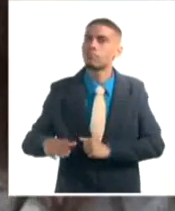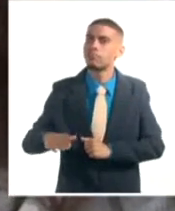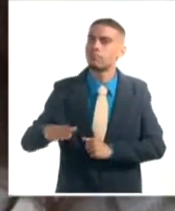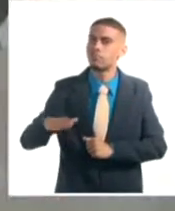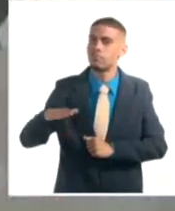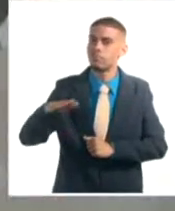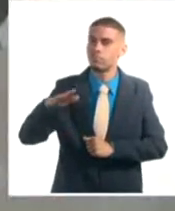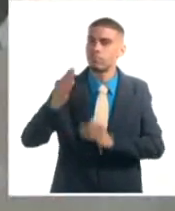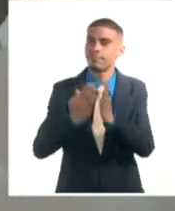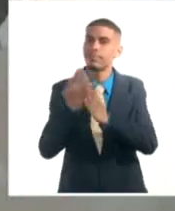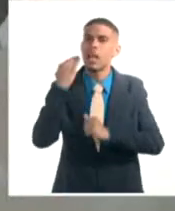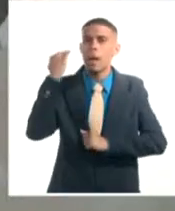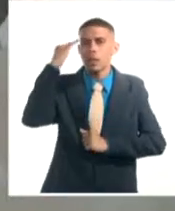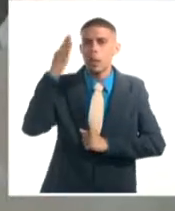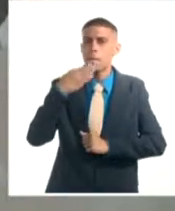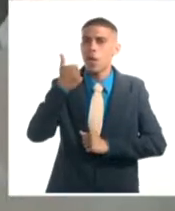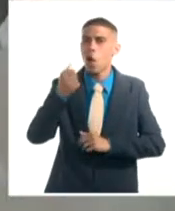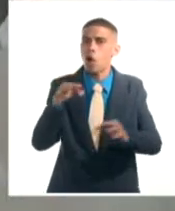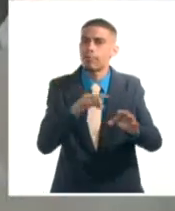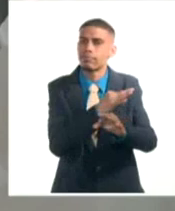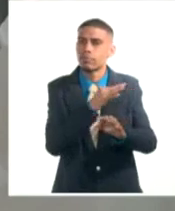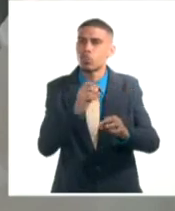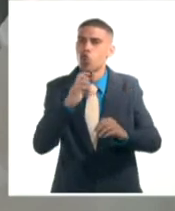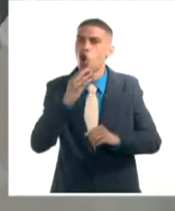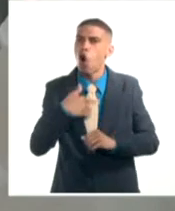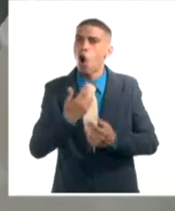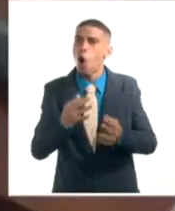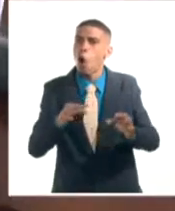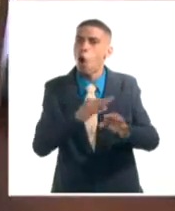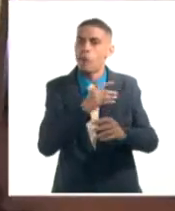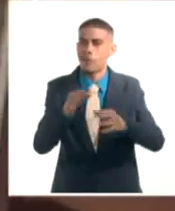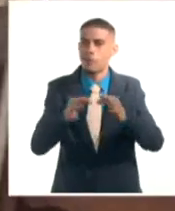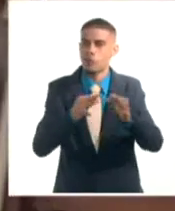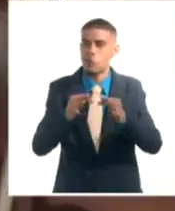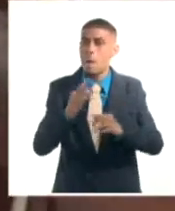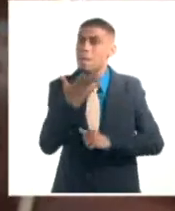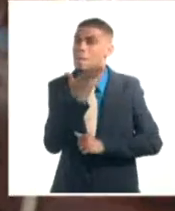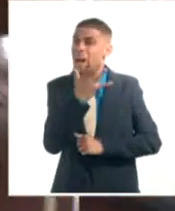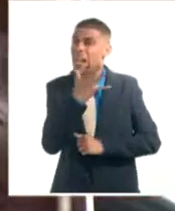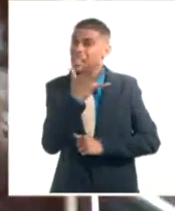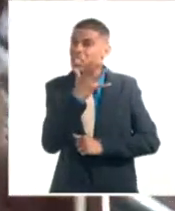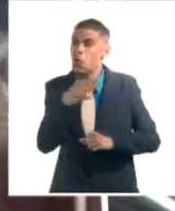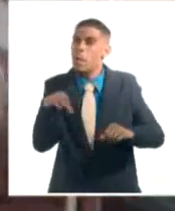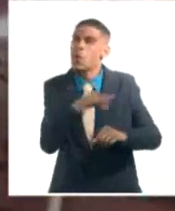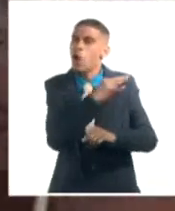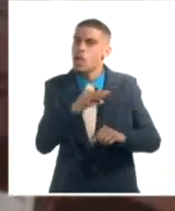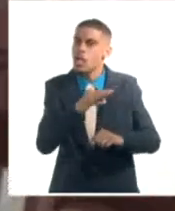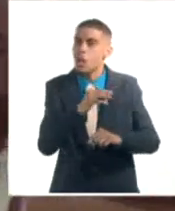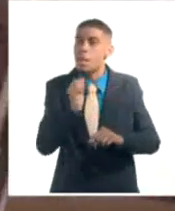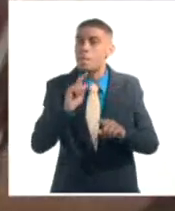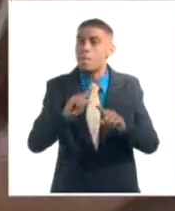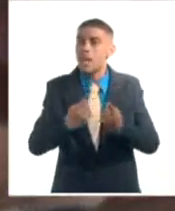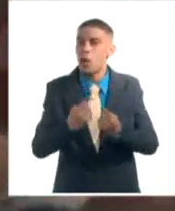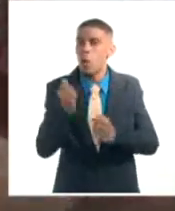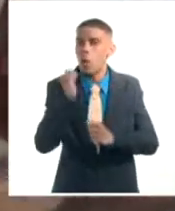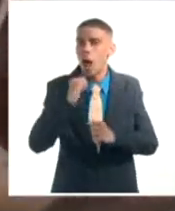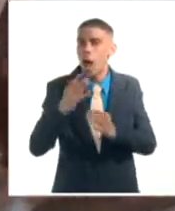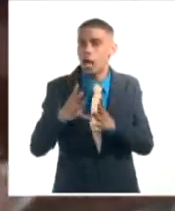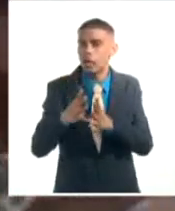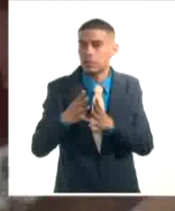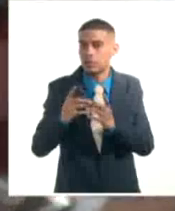viola, instrumento de cuerdas frotadas muy parecido al violín, pero de mayor tamaño y sonido más grave.